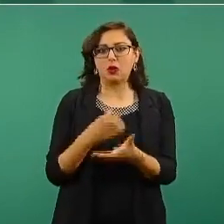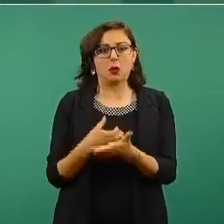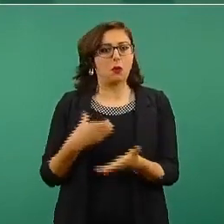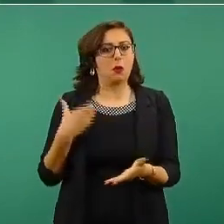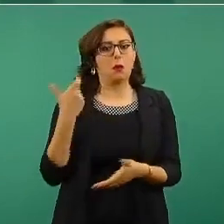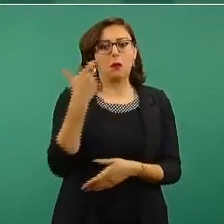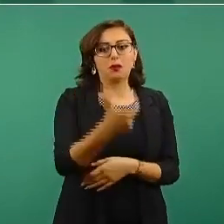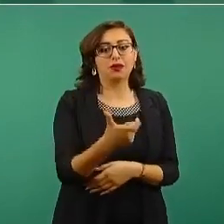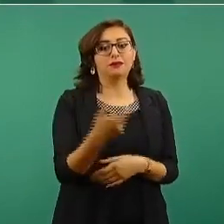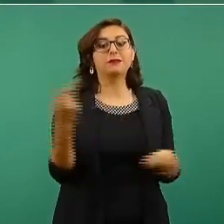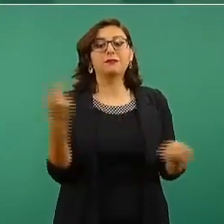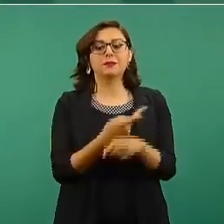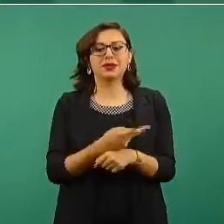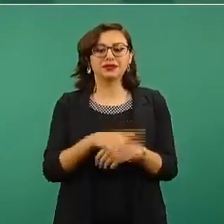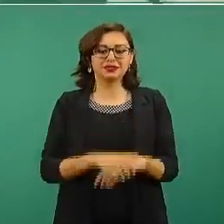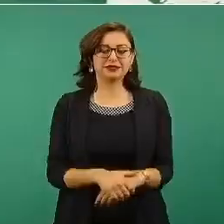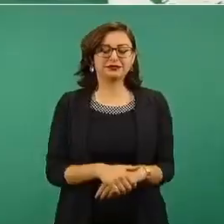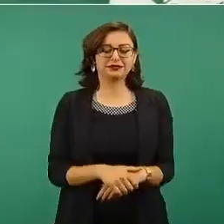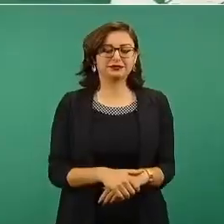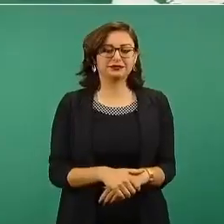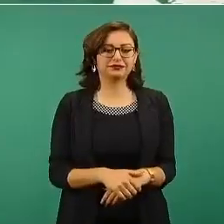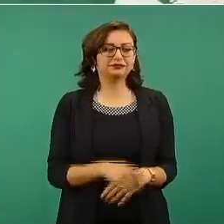pasaron 2 semanas. Imagínense